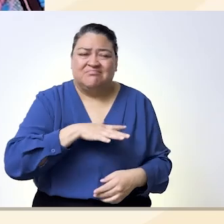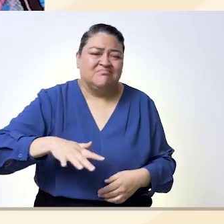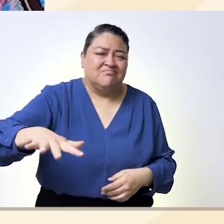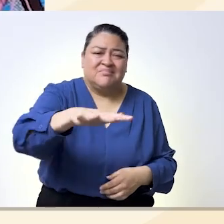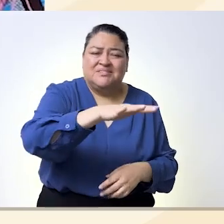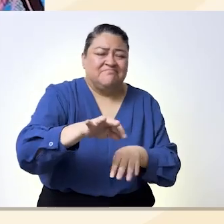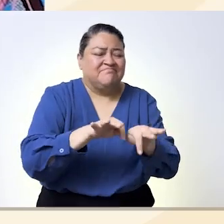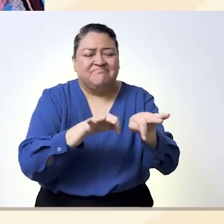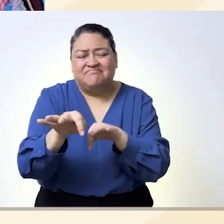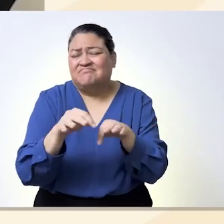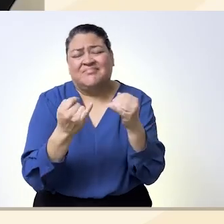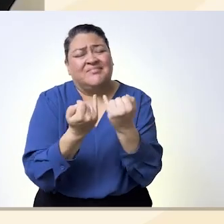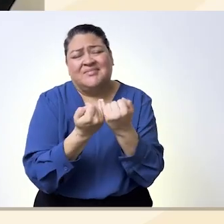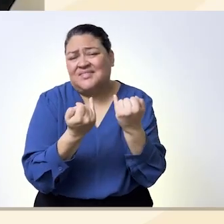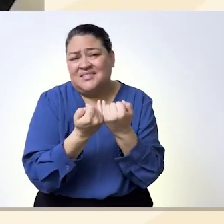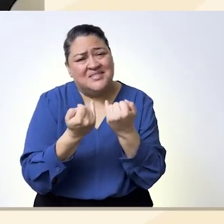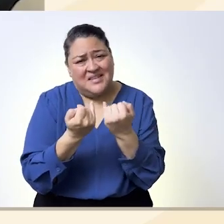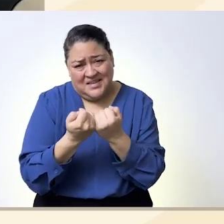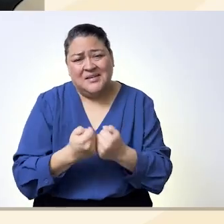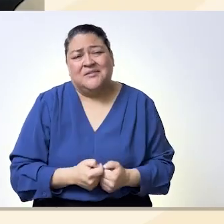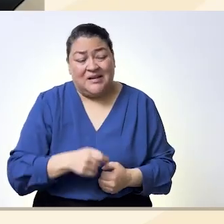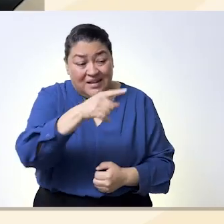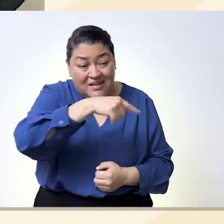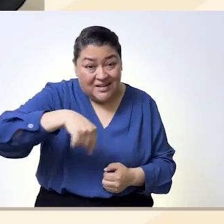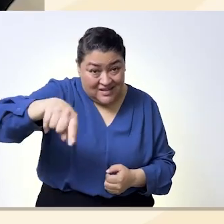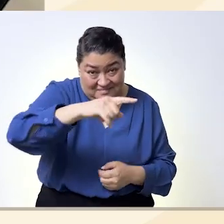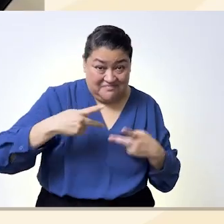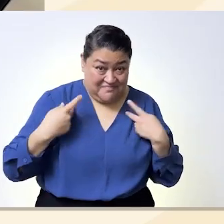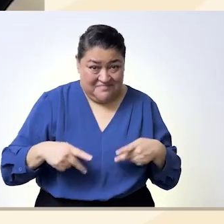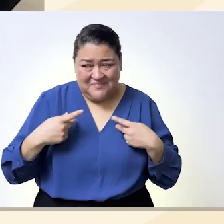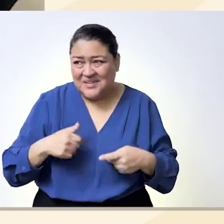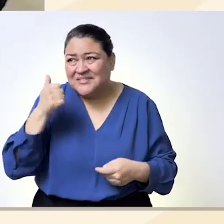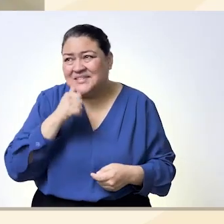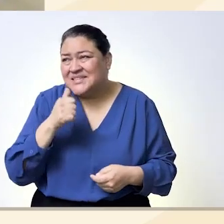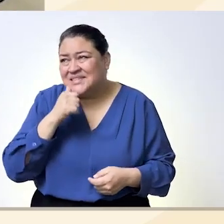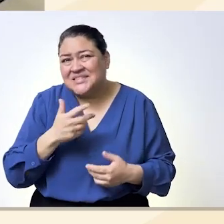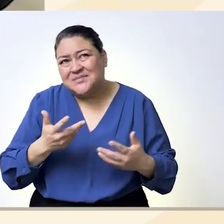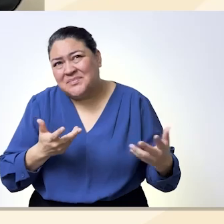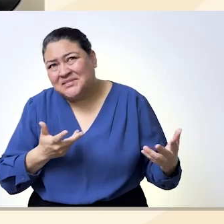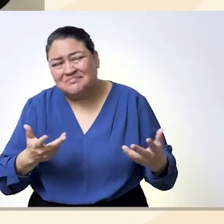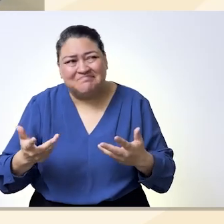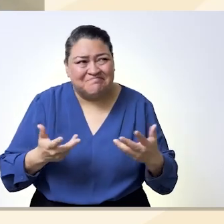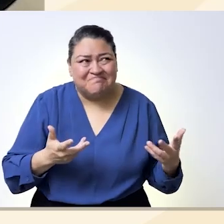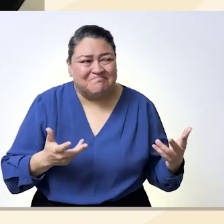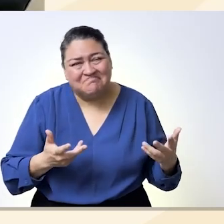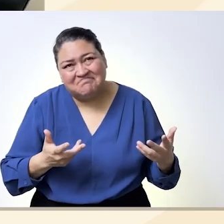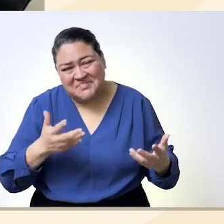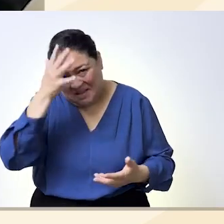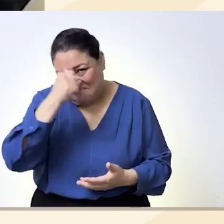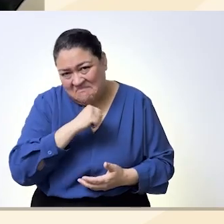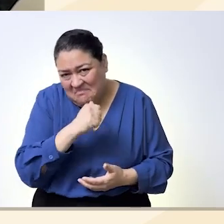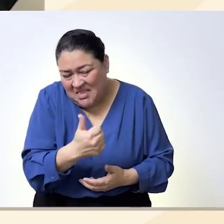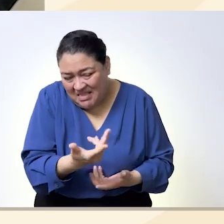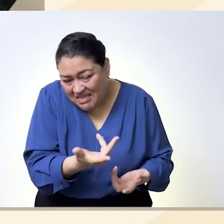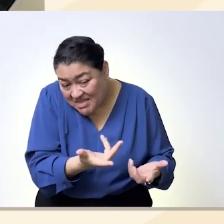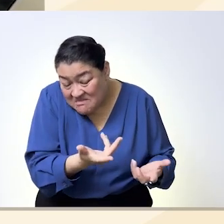social que, bueno, no sé si tiene justificación o no, para mí no la tiene, tal vez en un universo paralelo sí tiene